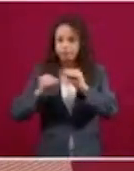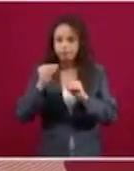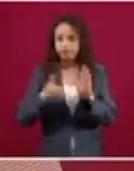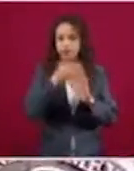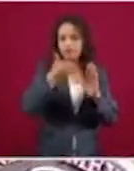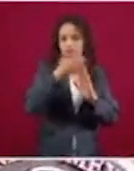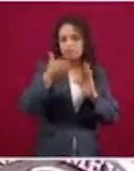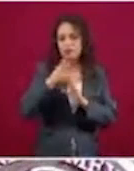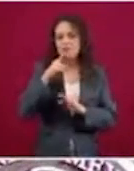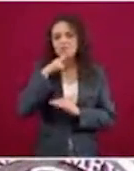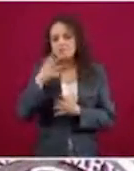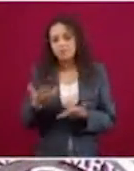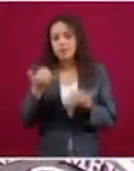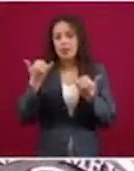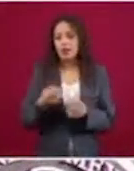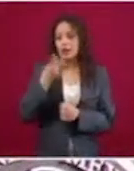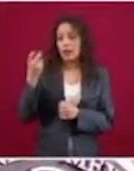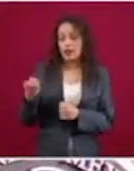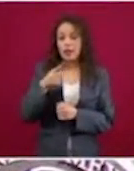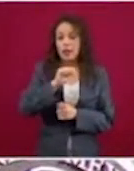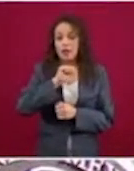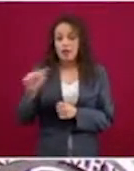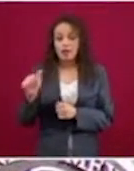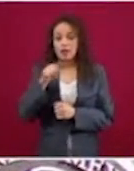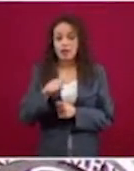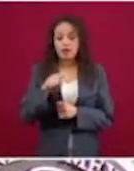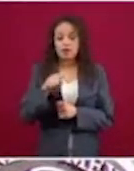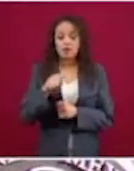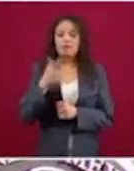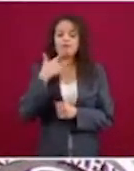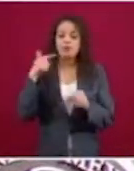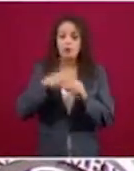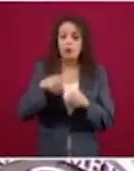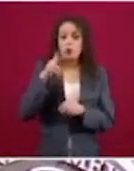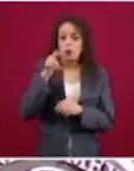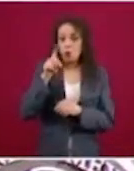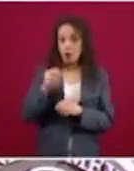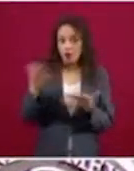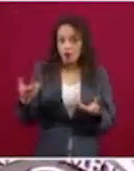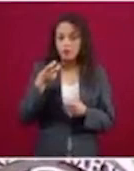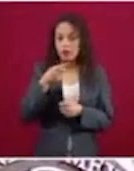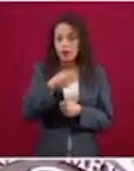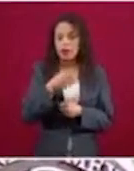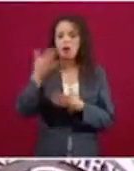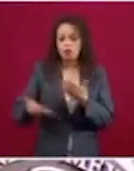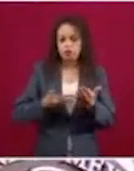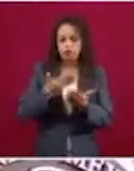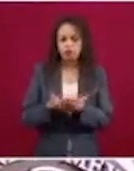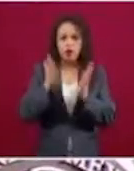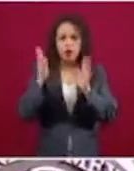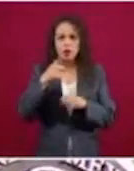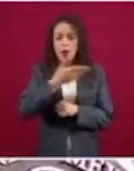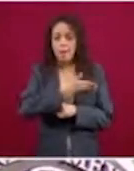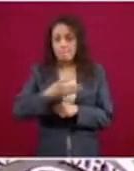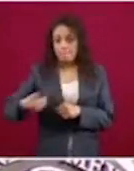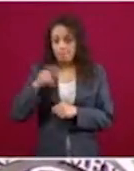la situación del crudo nos apremia más. Ya se le presentó un programa al presidente que es el que va a ir a checar directamente a